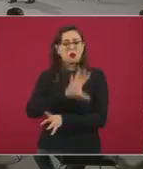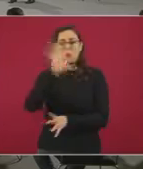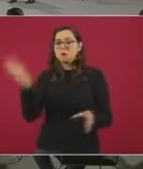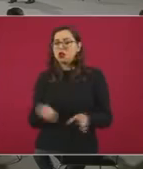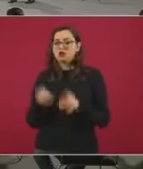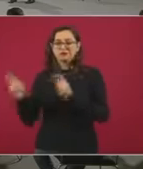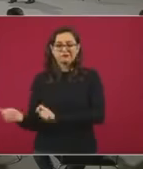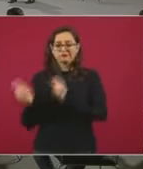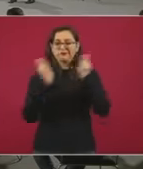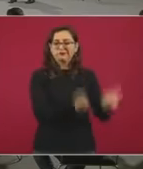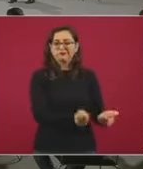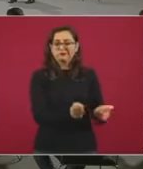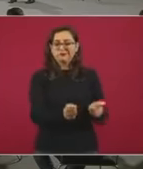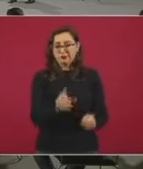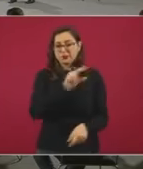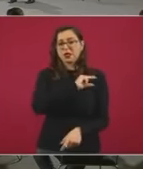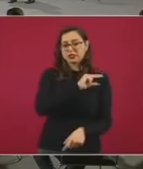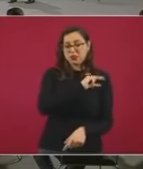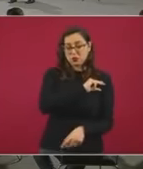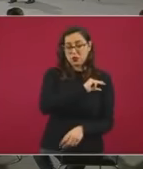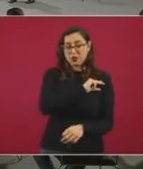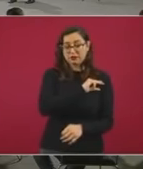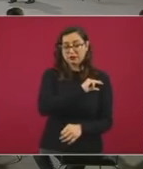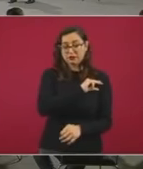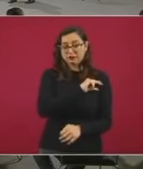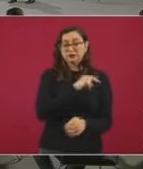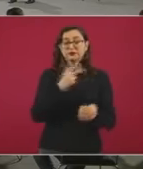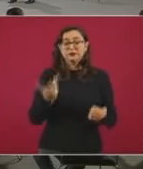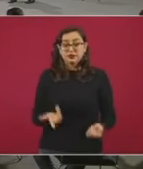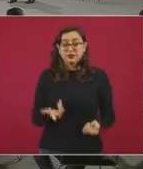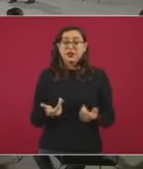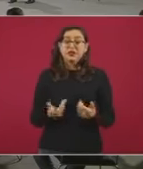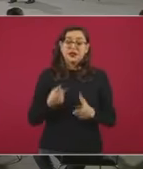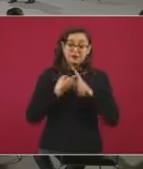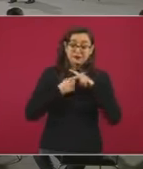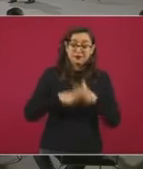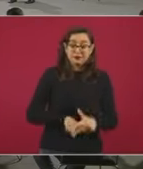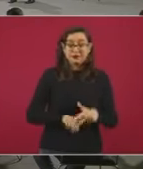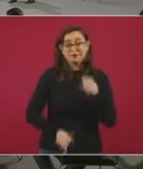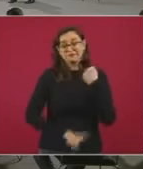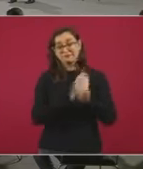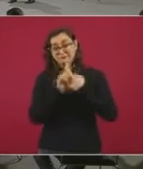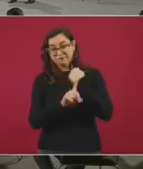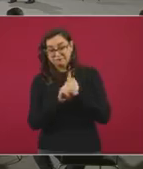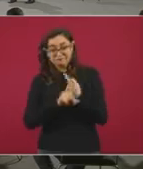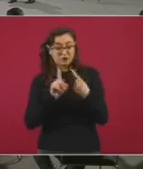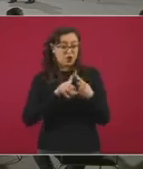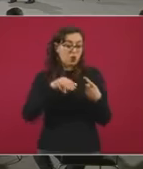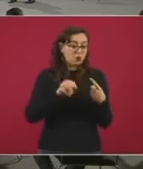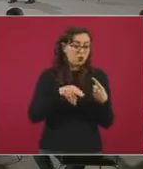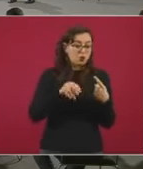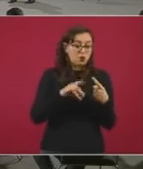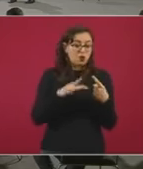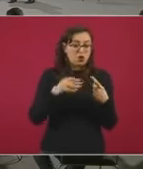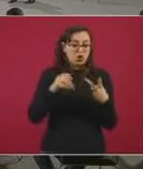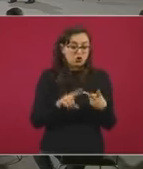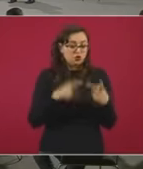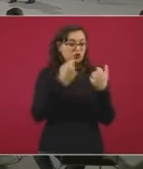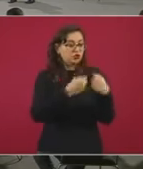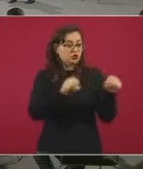a la siguiente. Y desde entonces pues empezaron a crear otro tipo de problemas, monopolios, colusiones y demás que ahora vamos